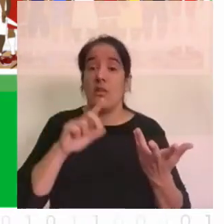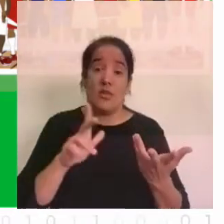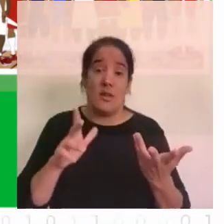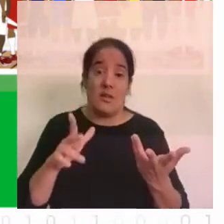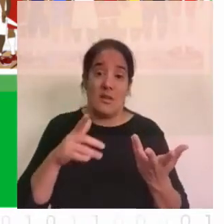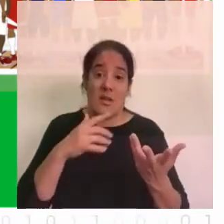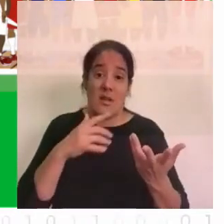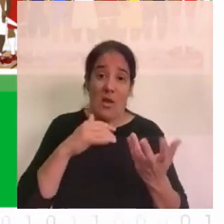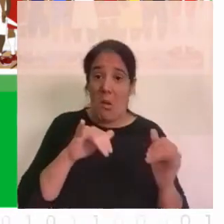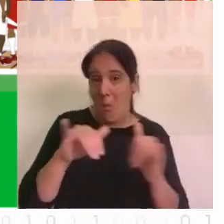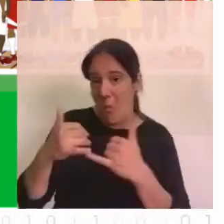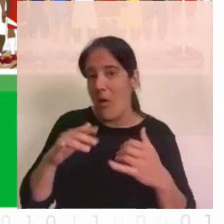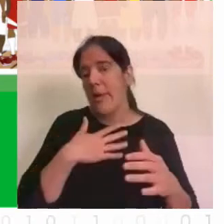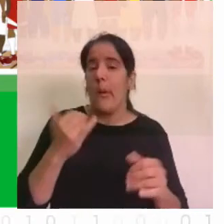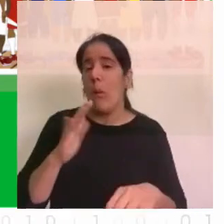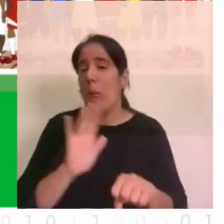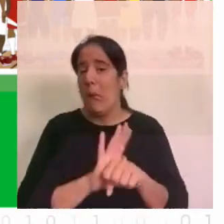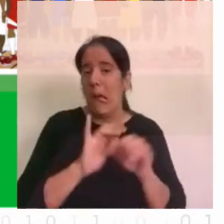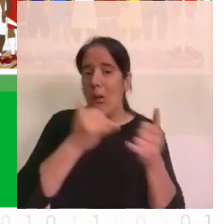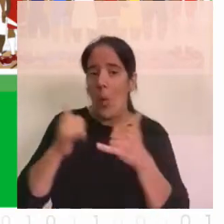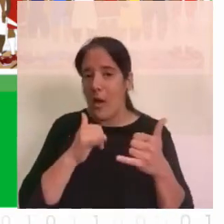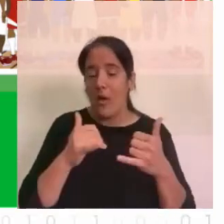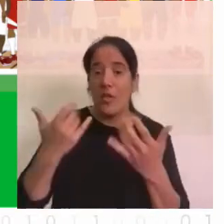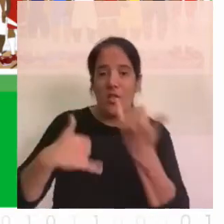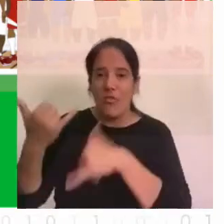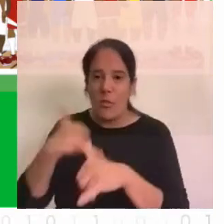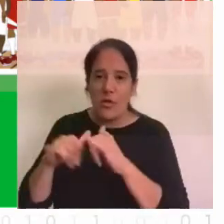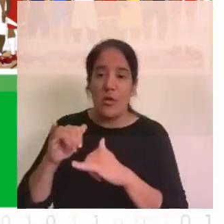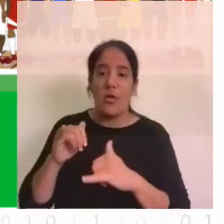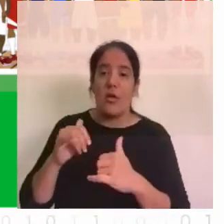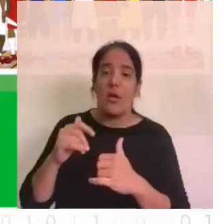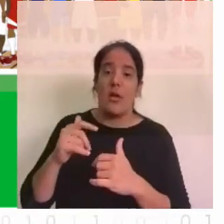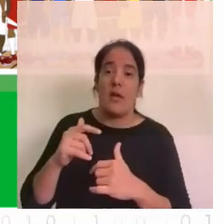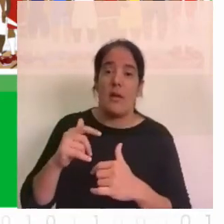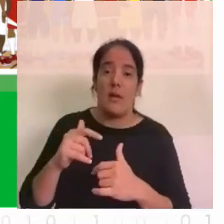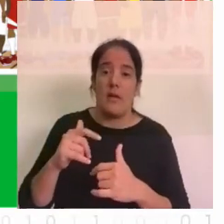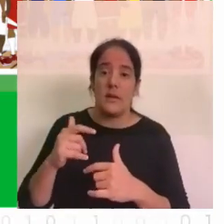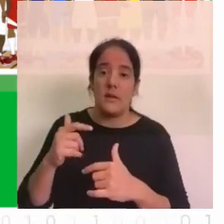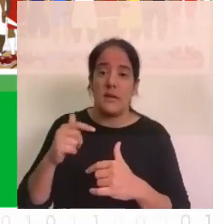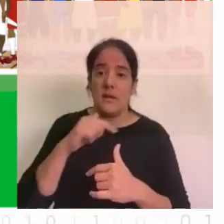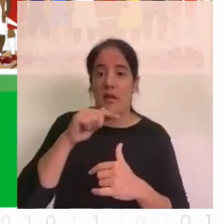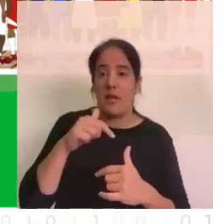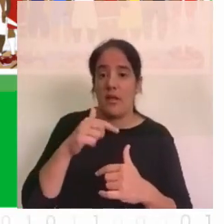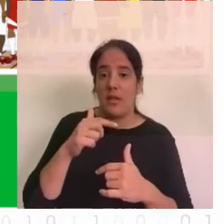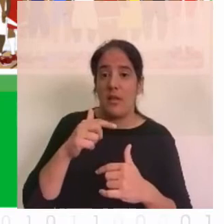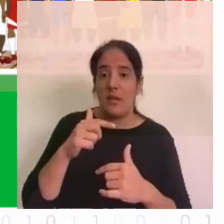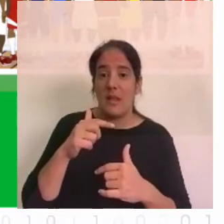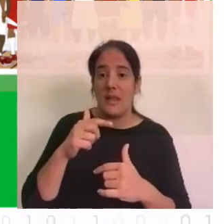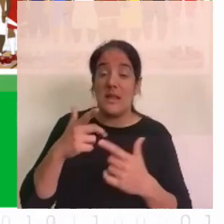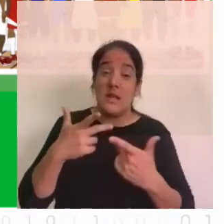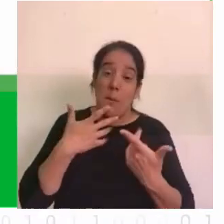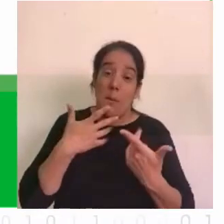necesitamos preocuparnos por algoritmos. ¿Y dónde entran estos algoritmos un poco más complejos? La realidad es que no es tan fácil,